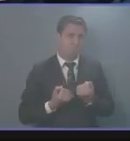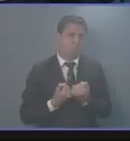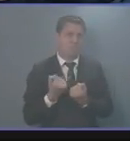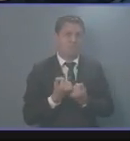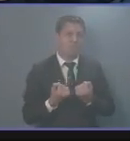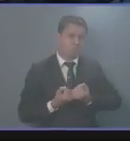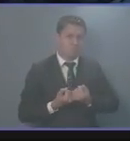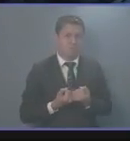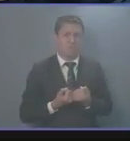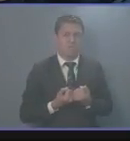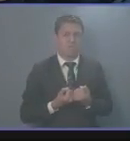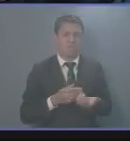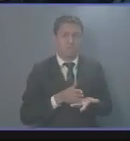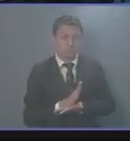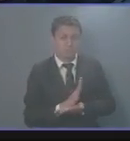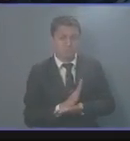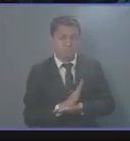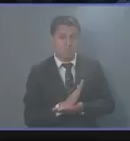administración